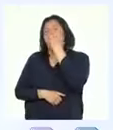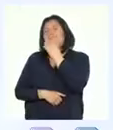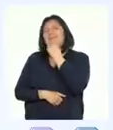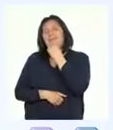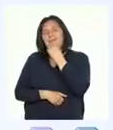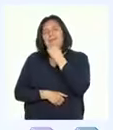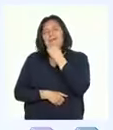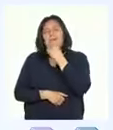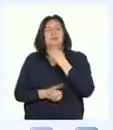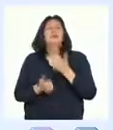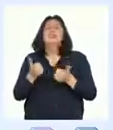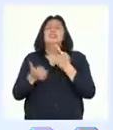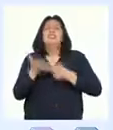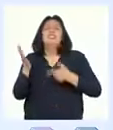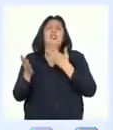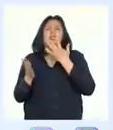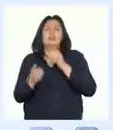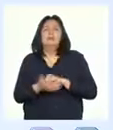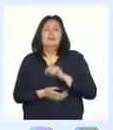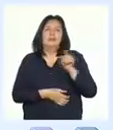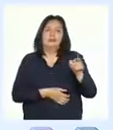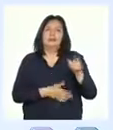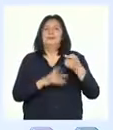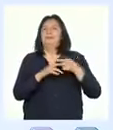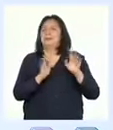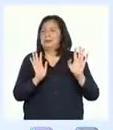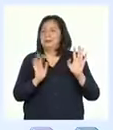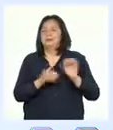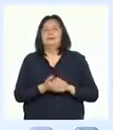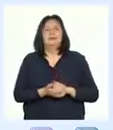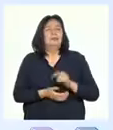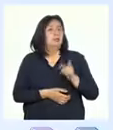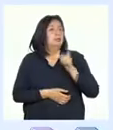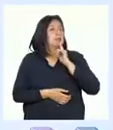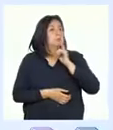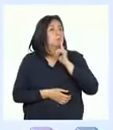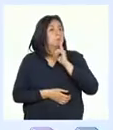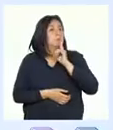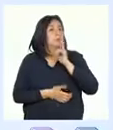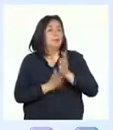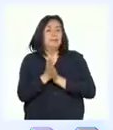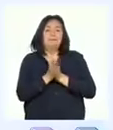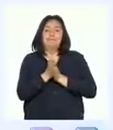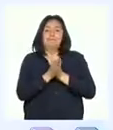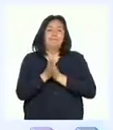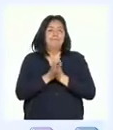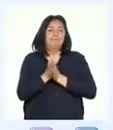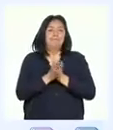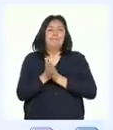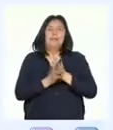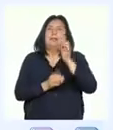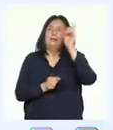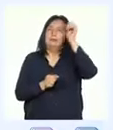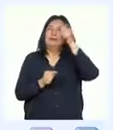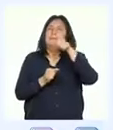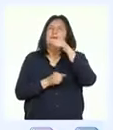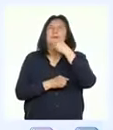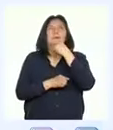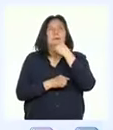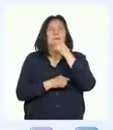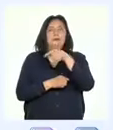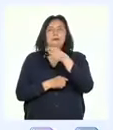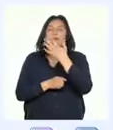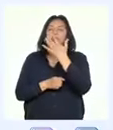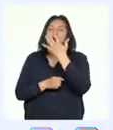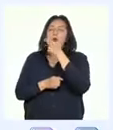detalle! ¿Y cuál era ese color? Ahí empieza todo. El padre, entusiasmado, recordaba que